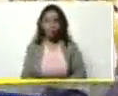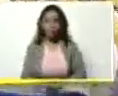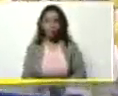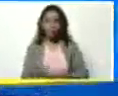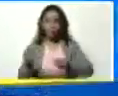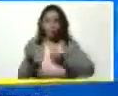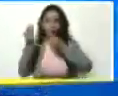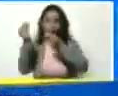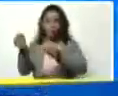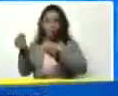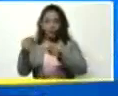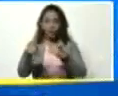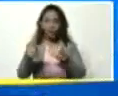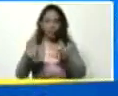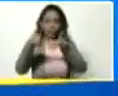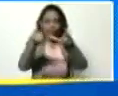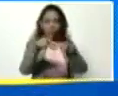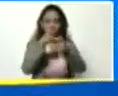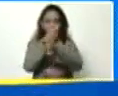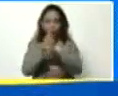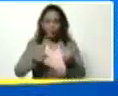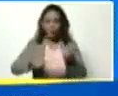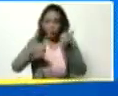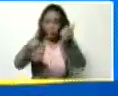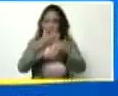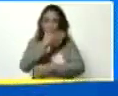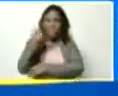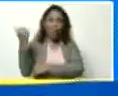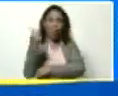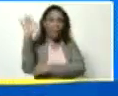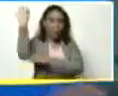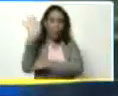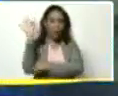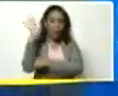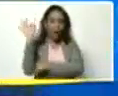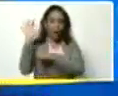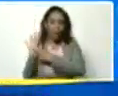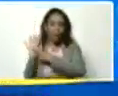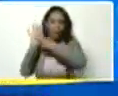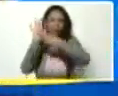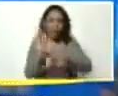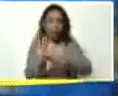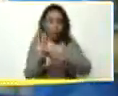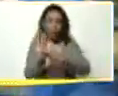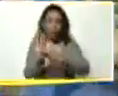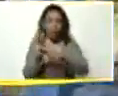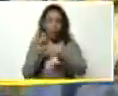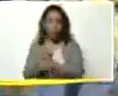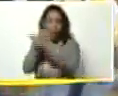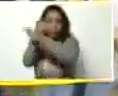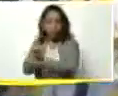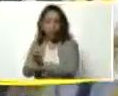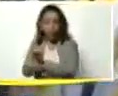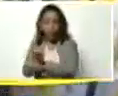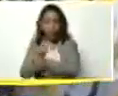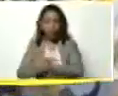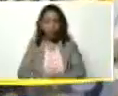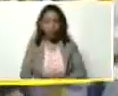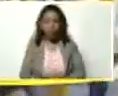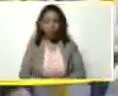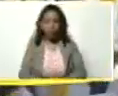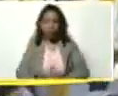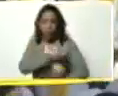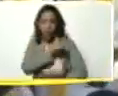Entrega de títulos a los mejores promedios y en representación de los egresados y egresadas de